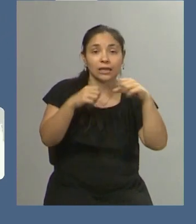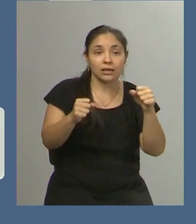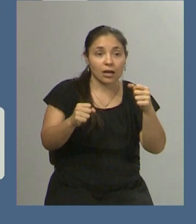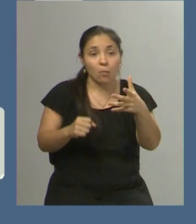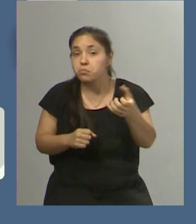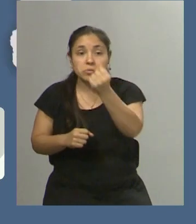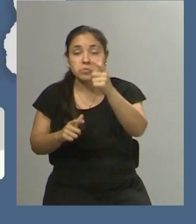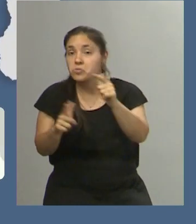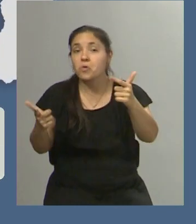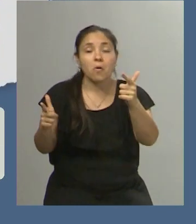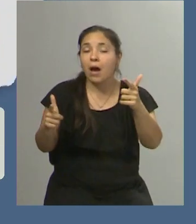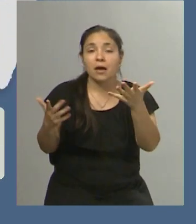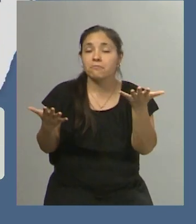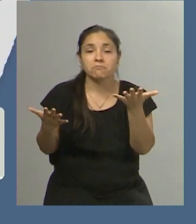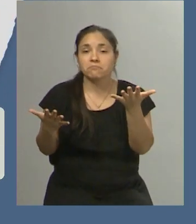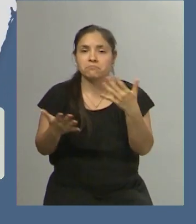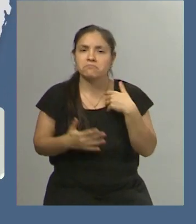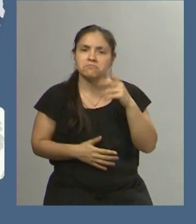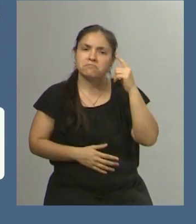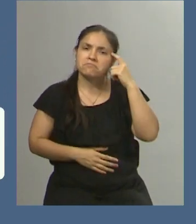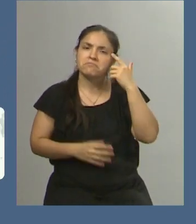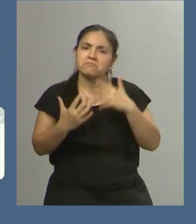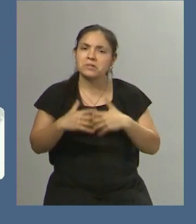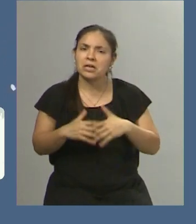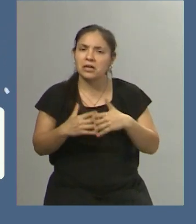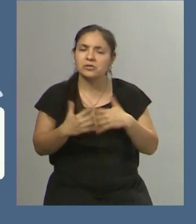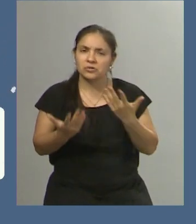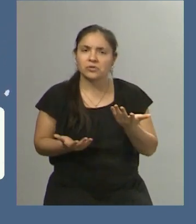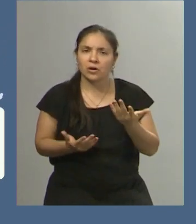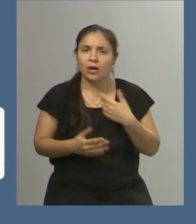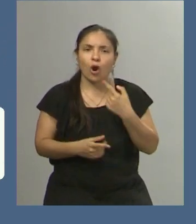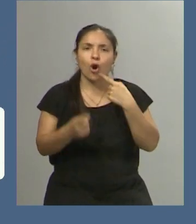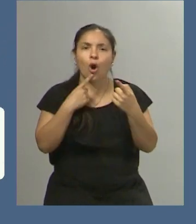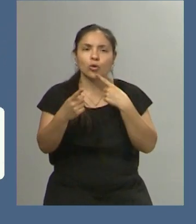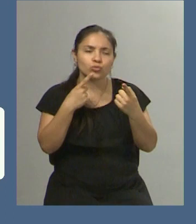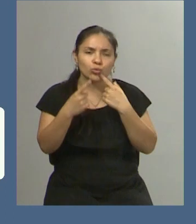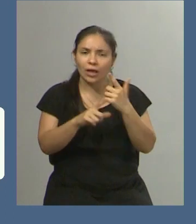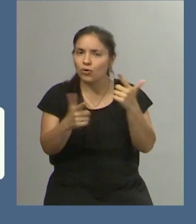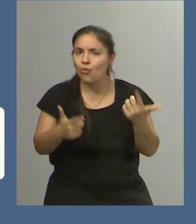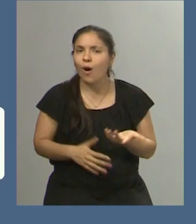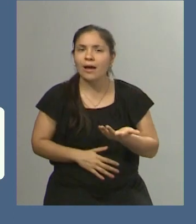encontrado. Claro. Lo cual me da la impresión de que quizás no es consultada.